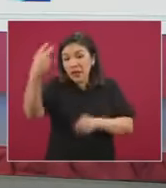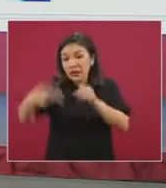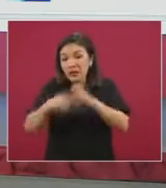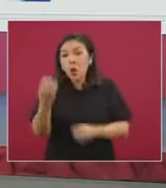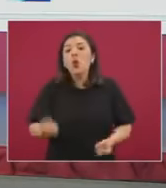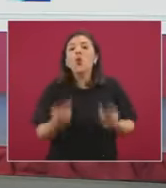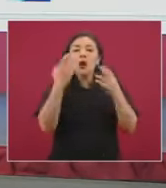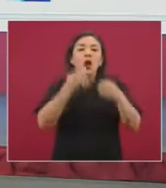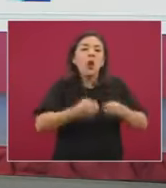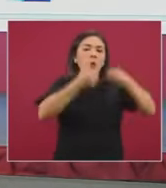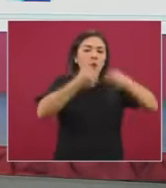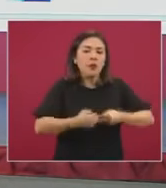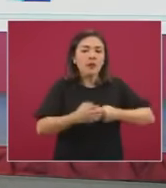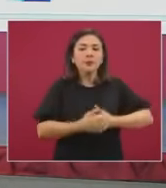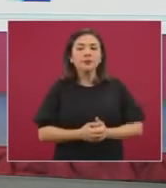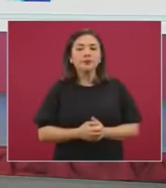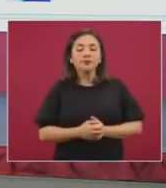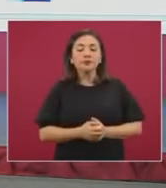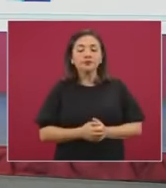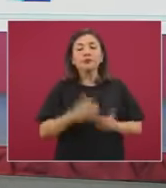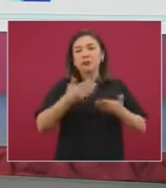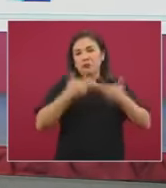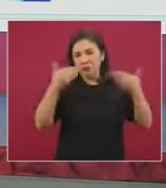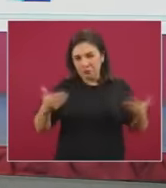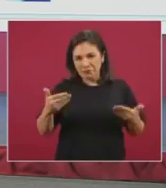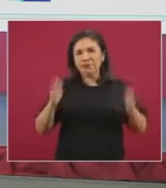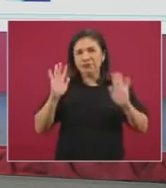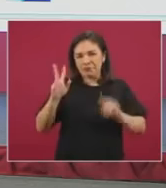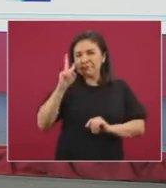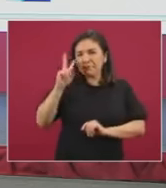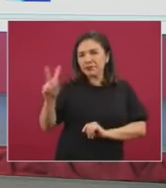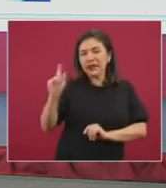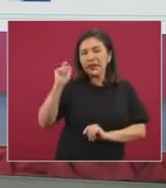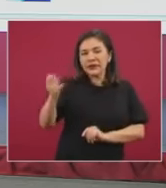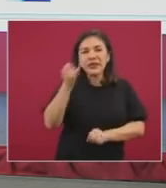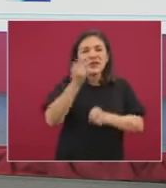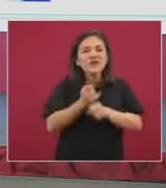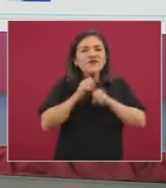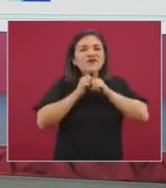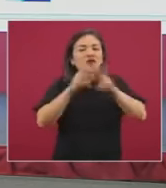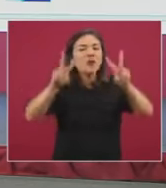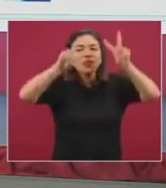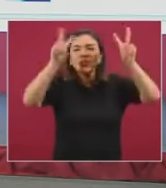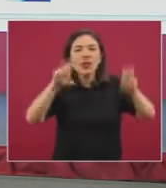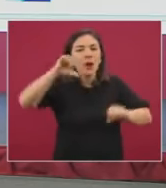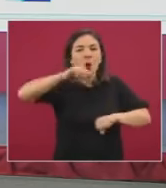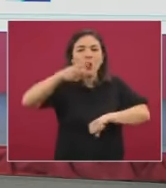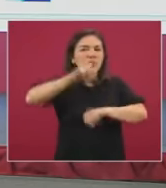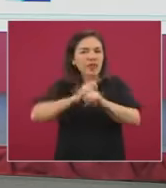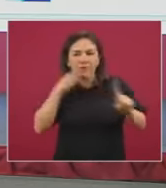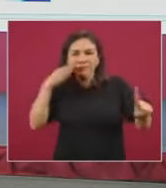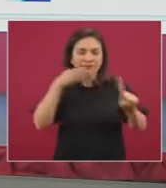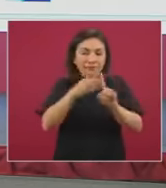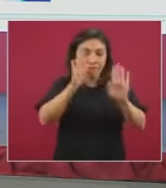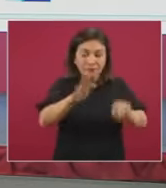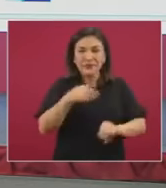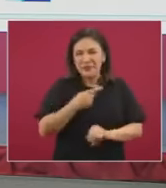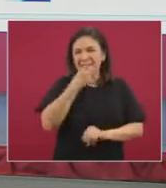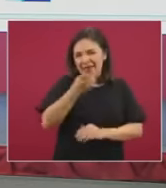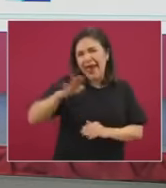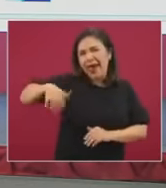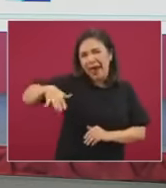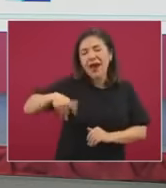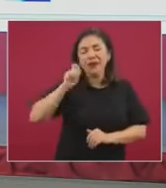favor. Bueno, ahora pasemos directamente al informe temático. Y como les mencioné en la introducción,